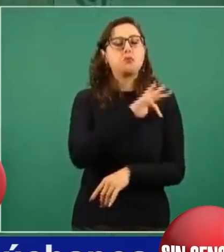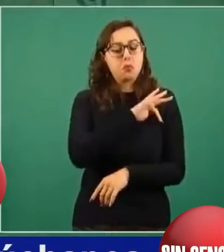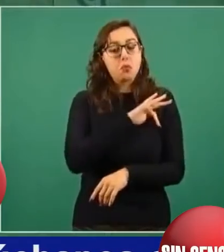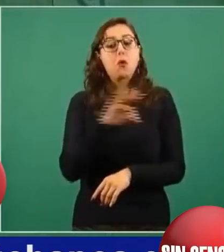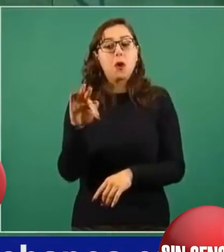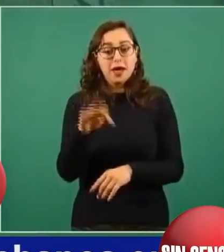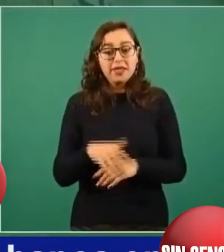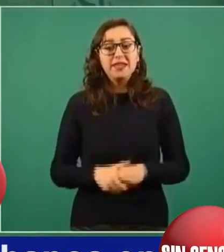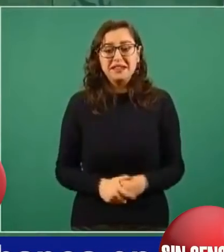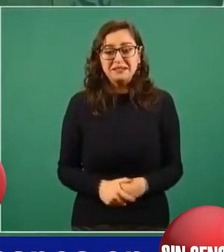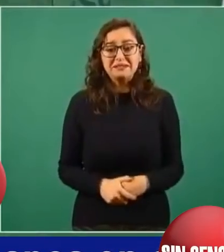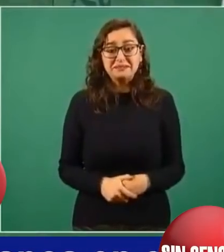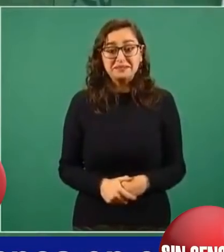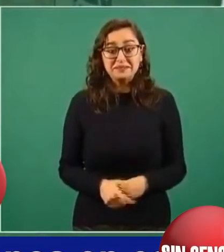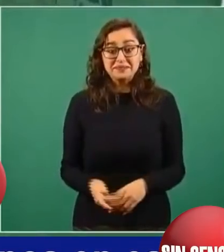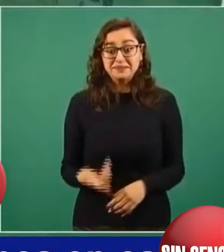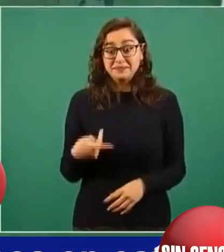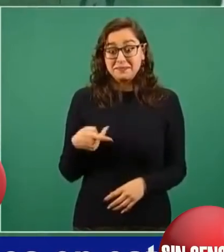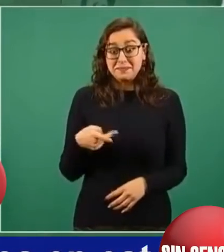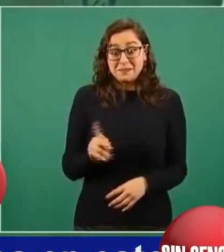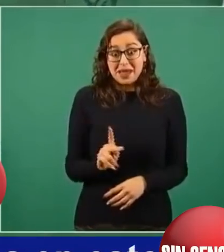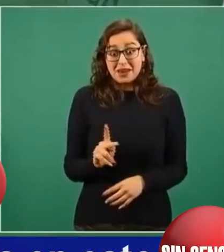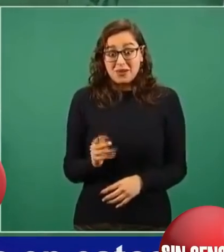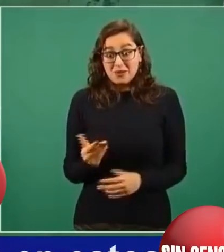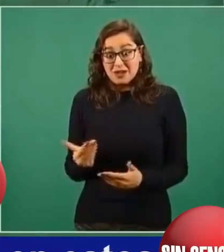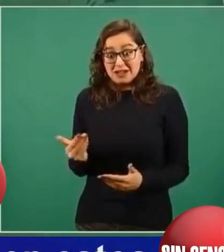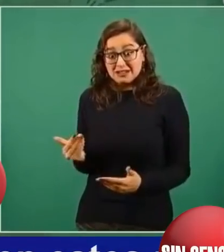Pero la corrupción